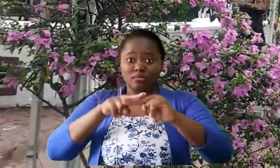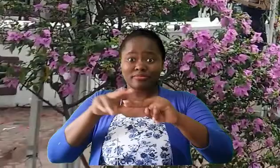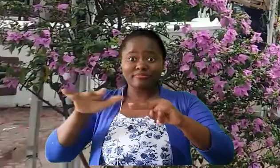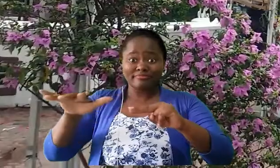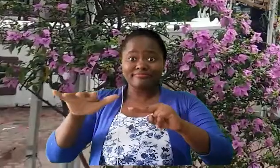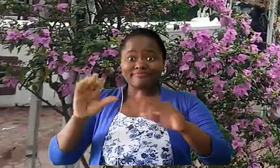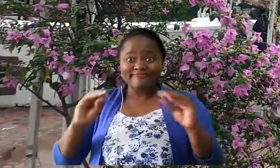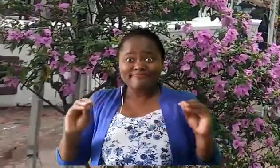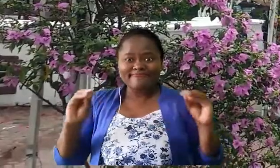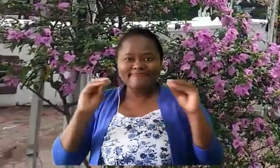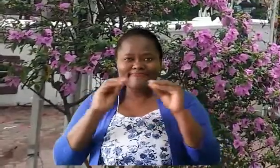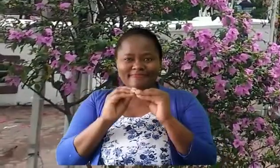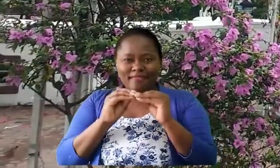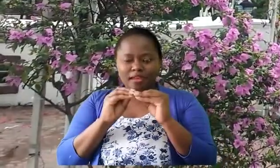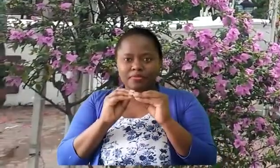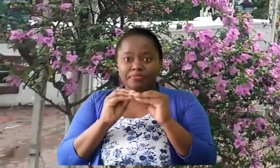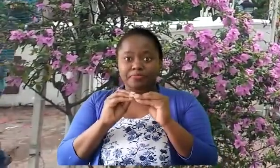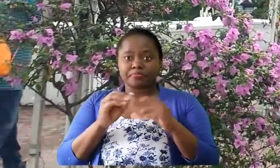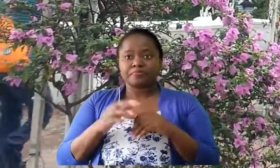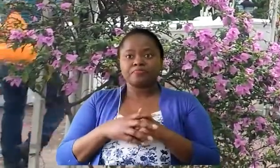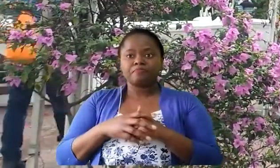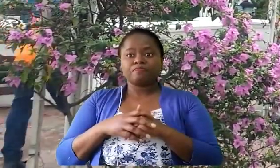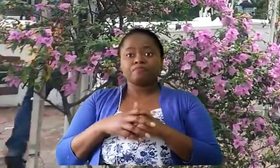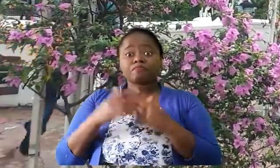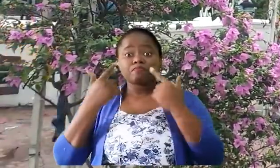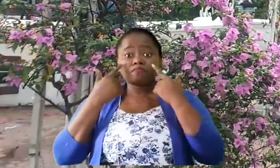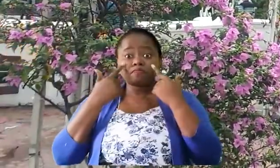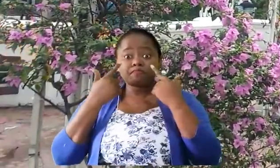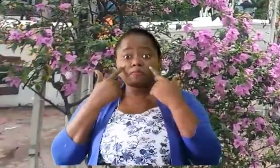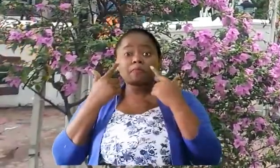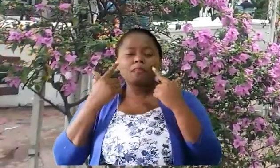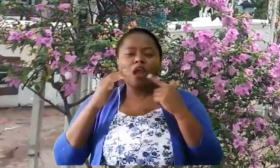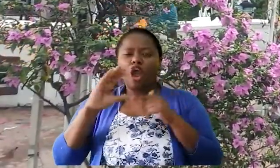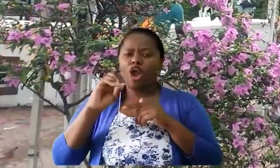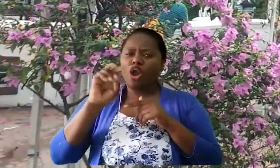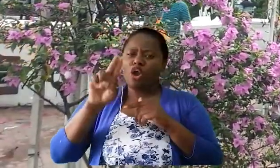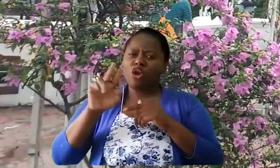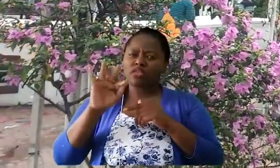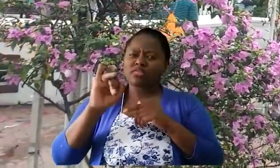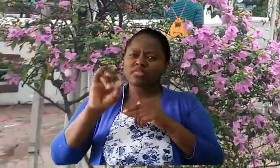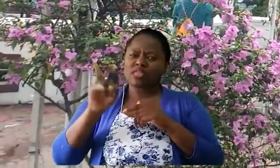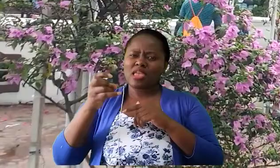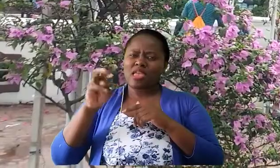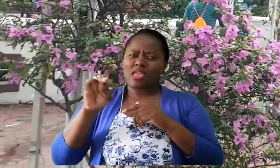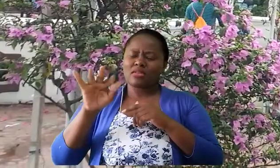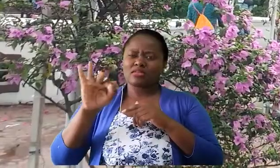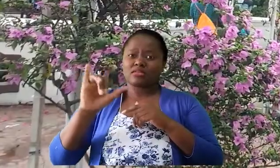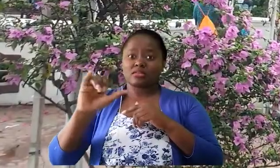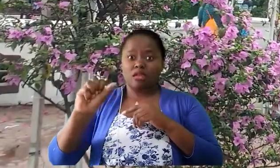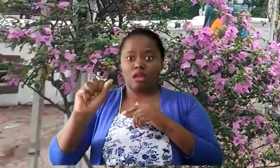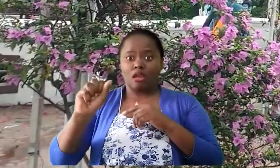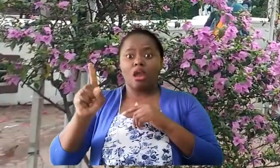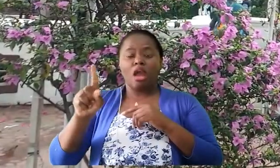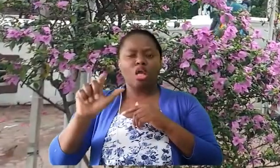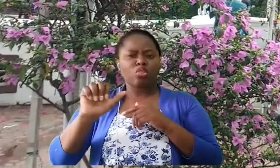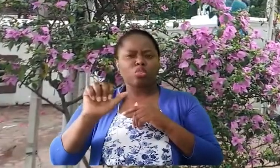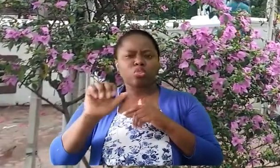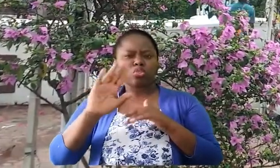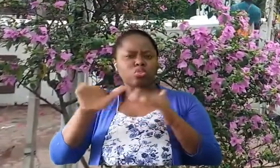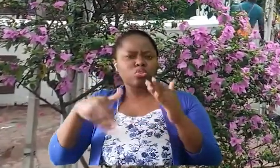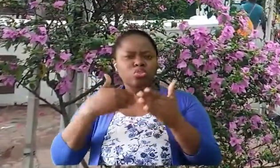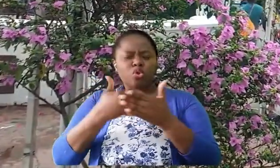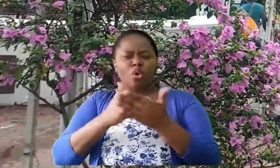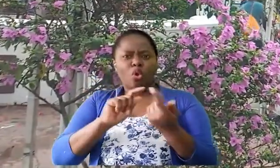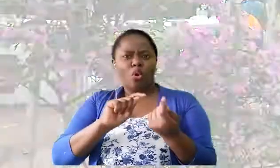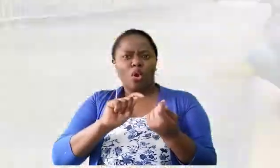contingencia. Todo pudo haber sido de otra manera. ¿Por qué? Porque lo único necesario es Él. Lo único necesario